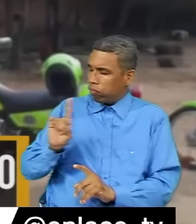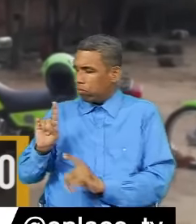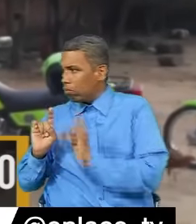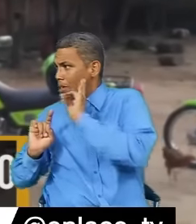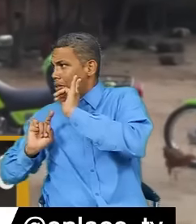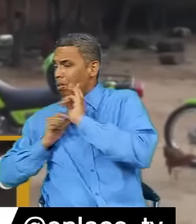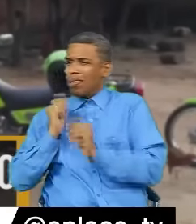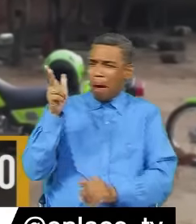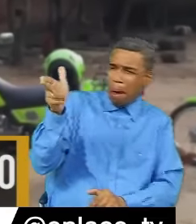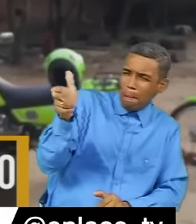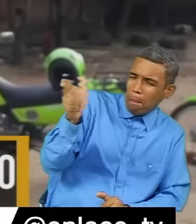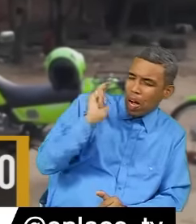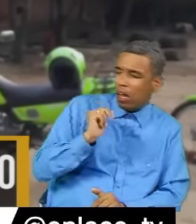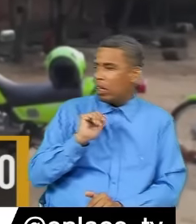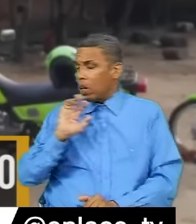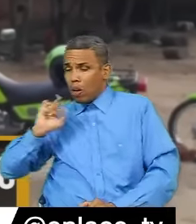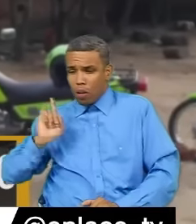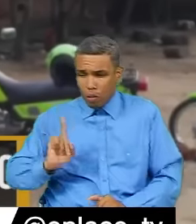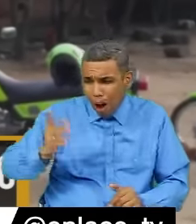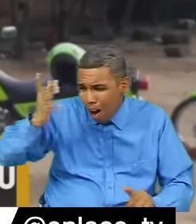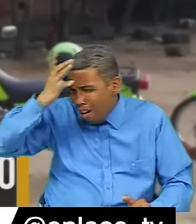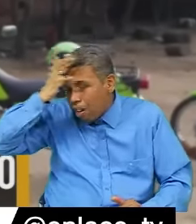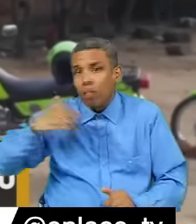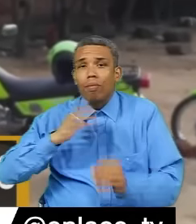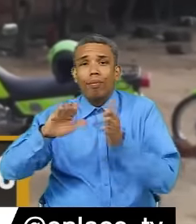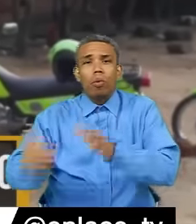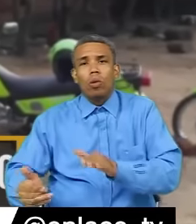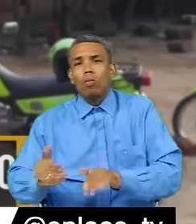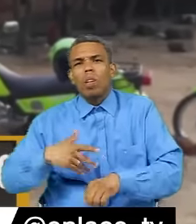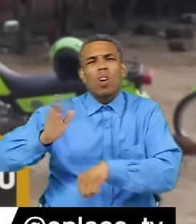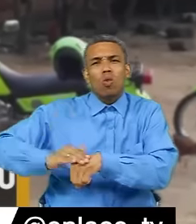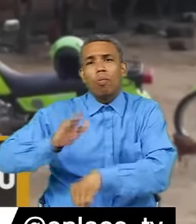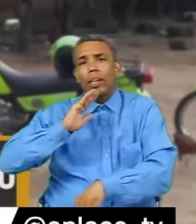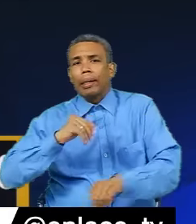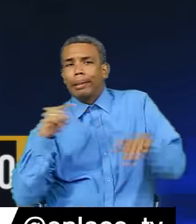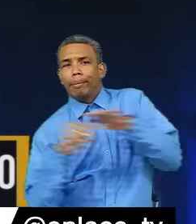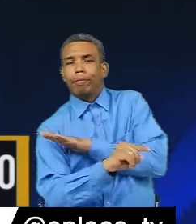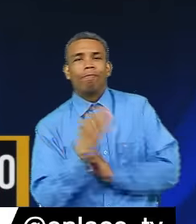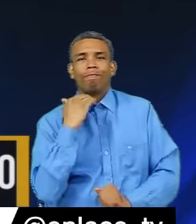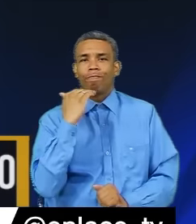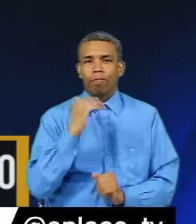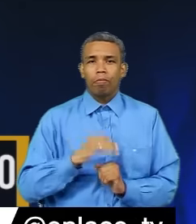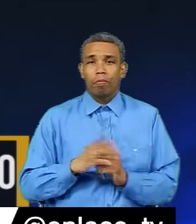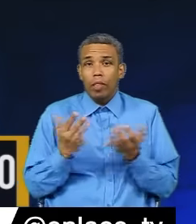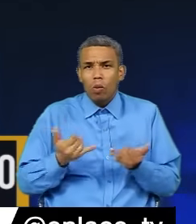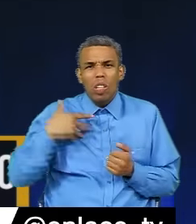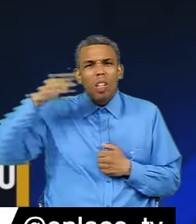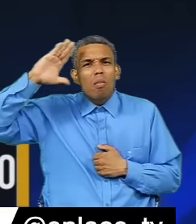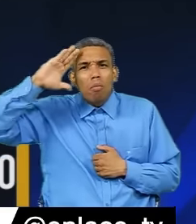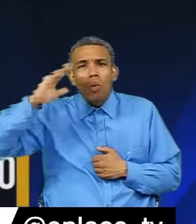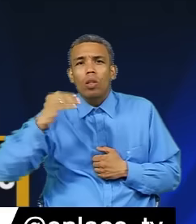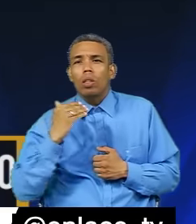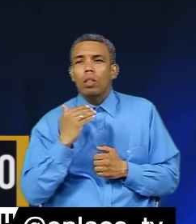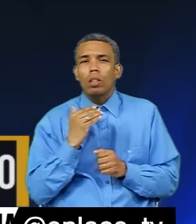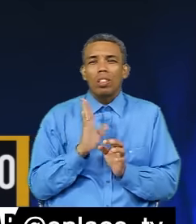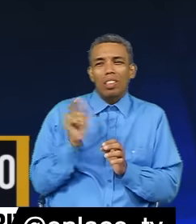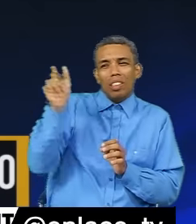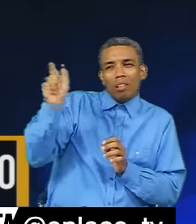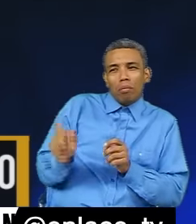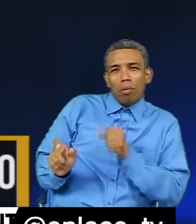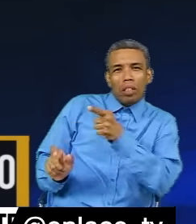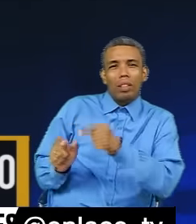son materia de investigación y se desconoce el paradero de los agresores. Autoridades aseguran que este hombre era reconocido expendedor